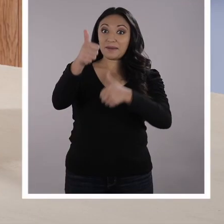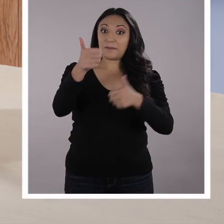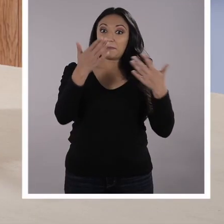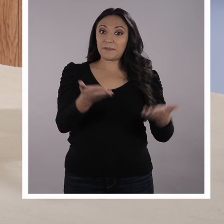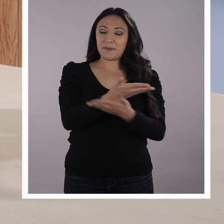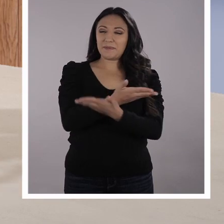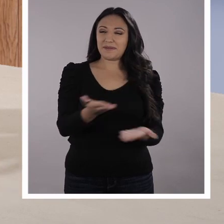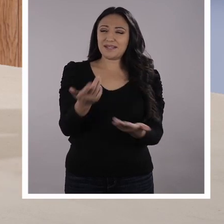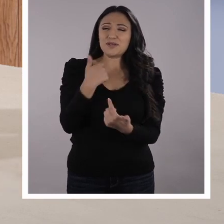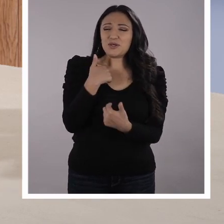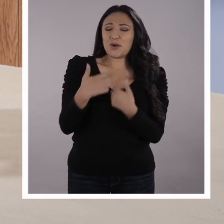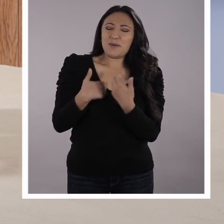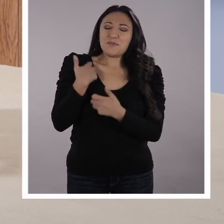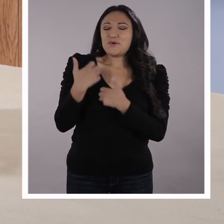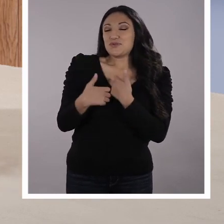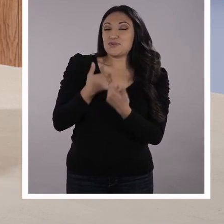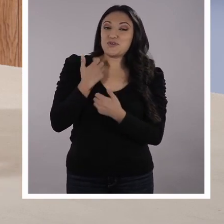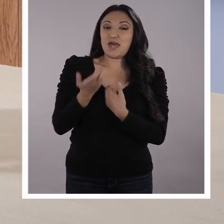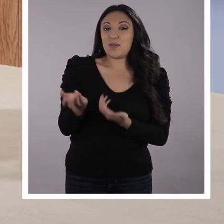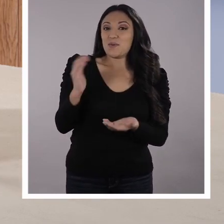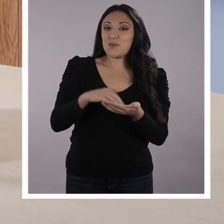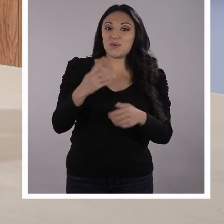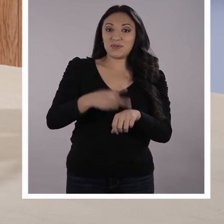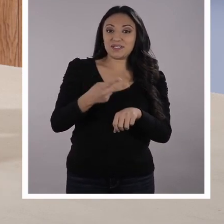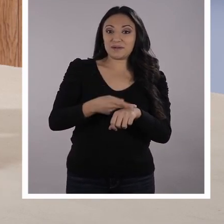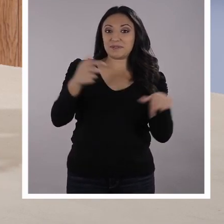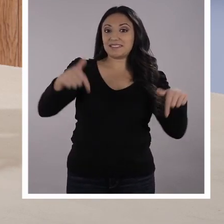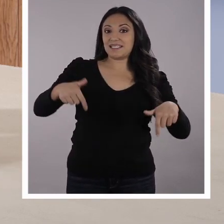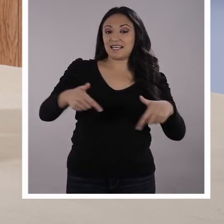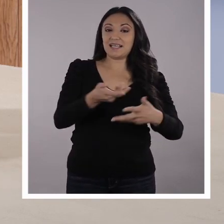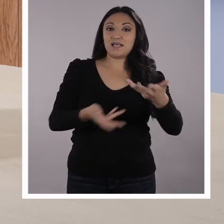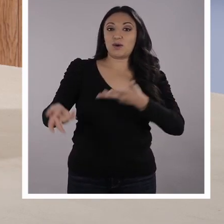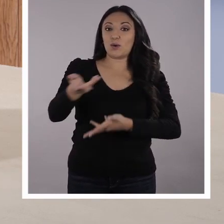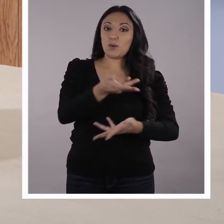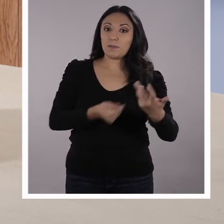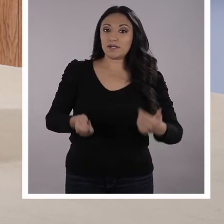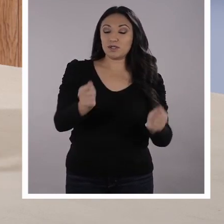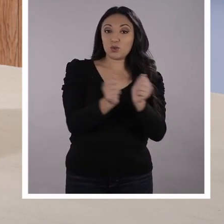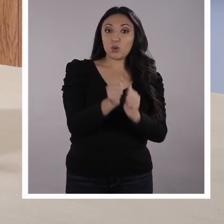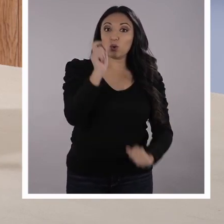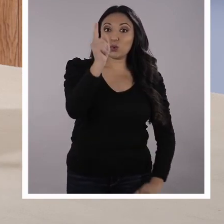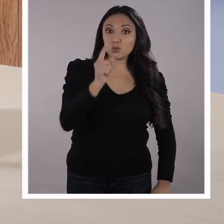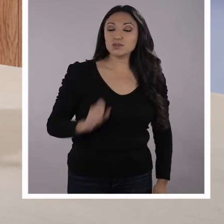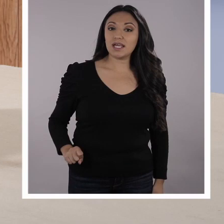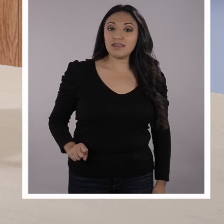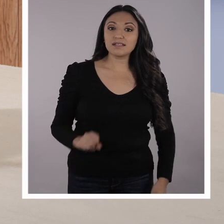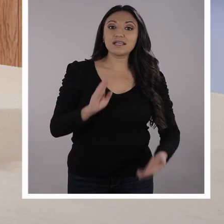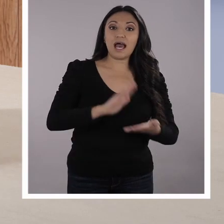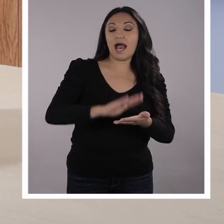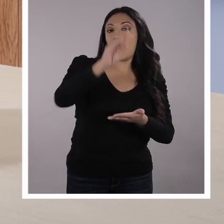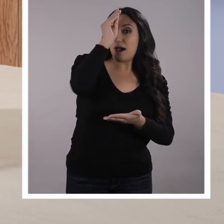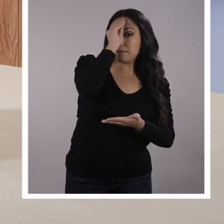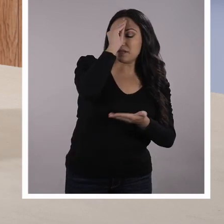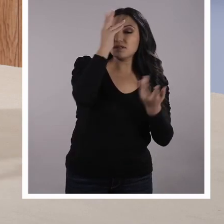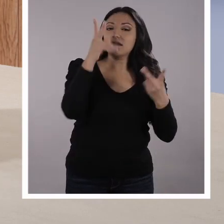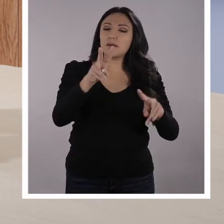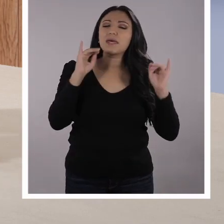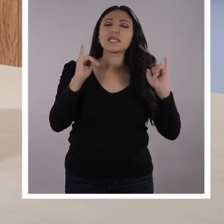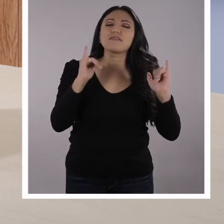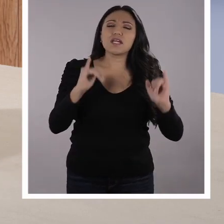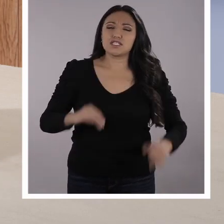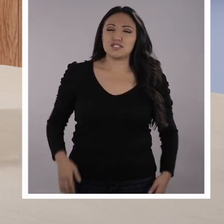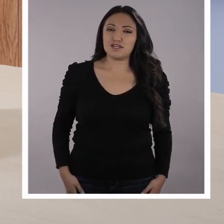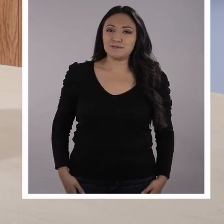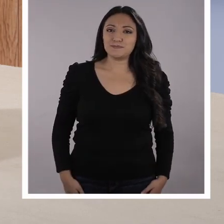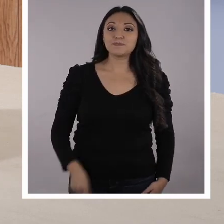Bienvenidos y bienvenidas. Estoy muy emocionado de poder estar nuevamente con ustedes compartiendo este espacio de aprendizaje, pero también de